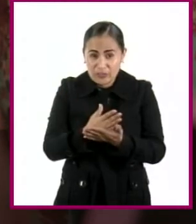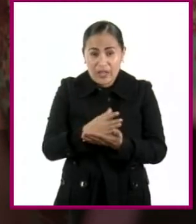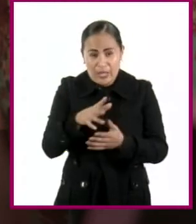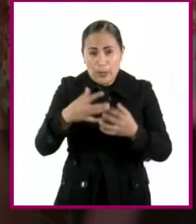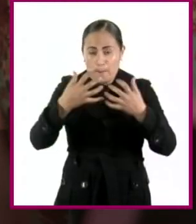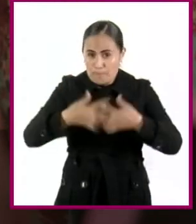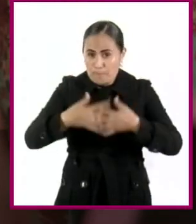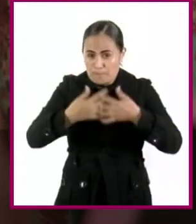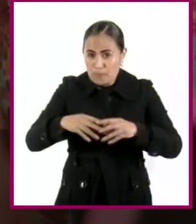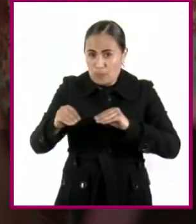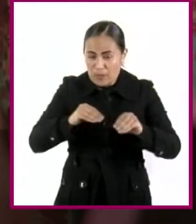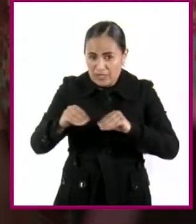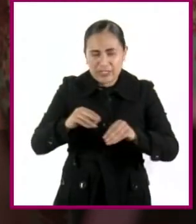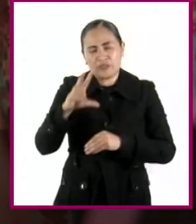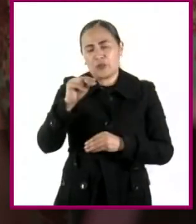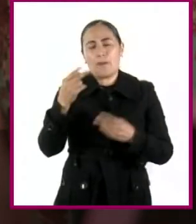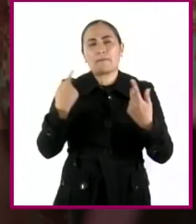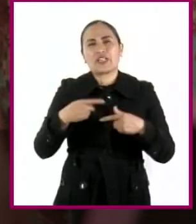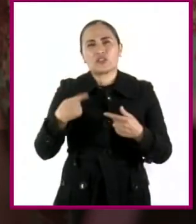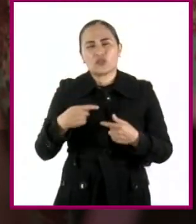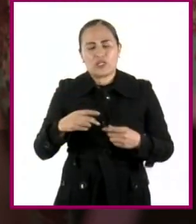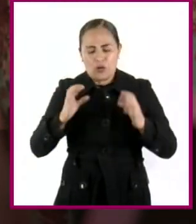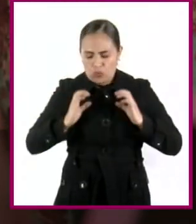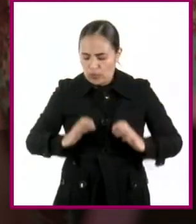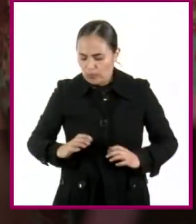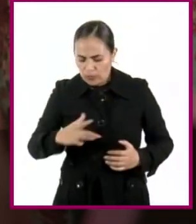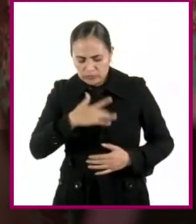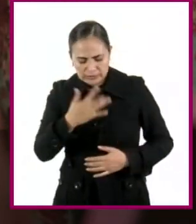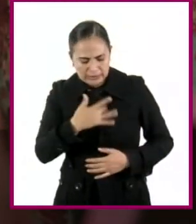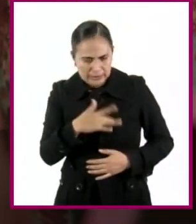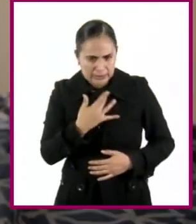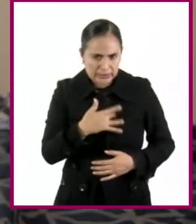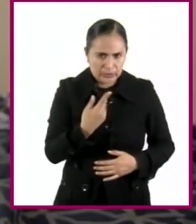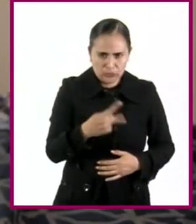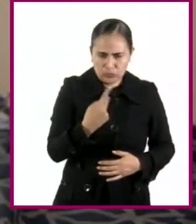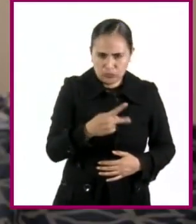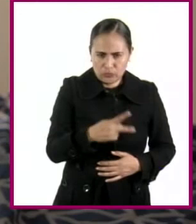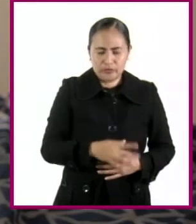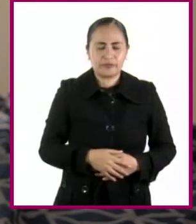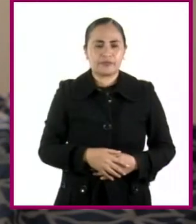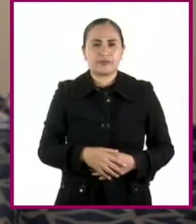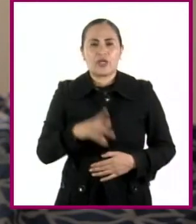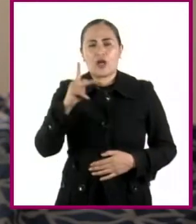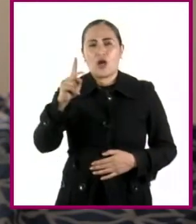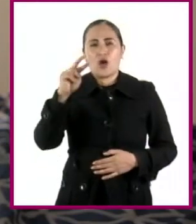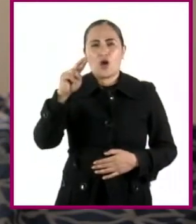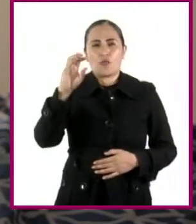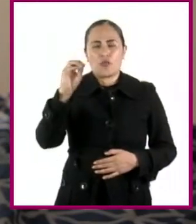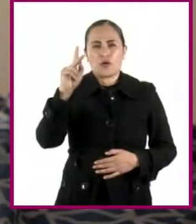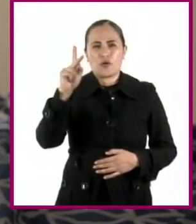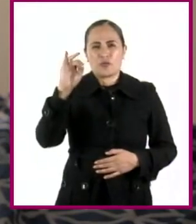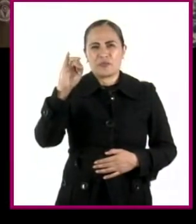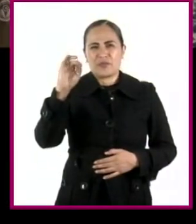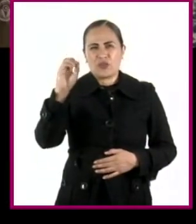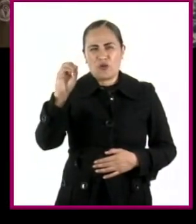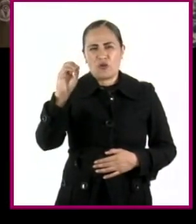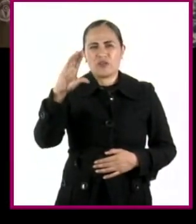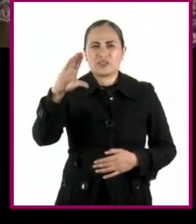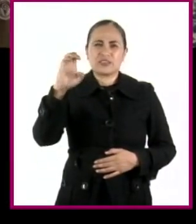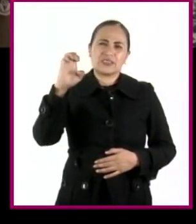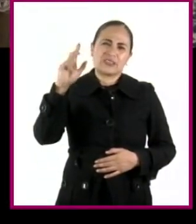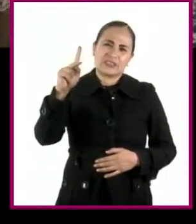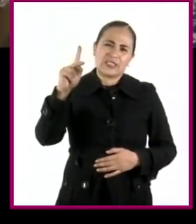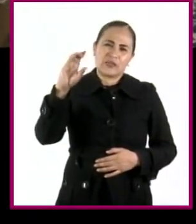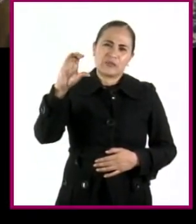motoras, pues el danzante debe percibir su cuerpo, la propiocepción. ¿La qué? ¿Eso con qué se come? Con